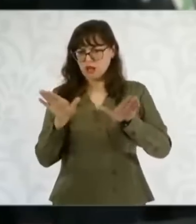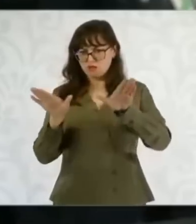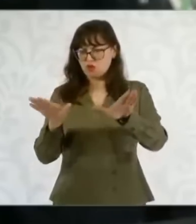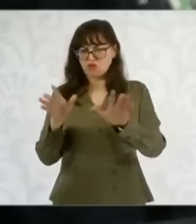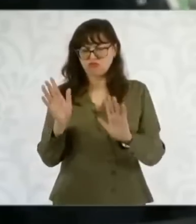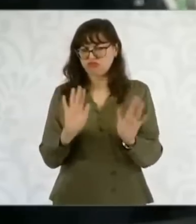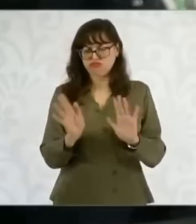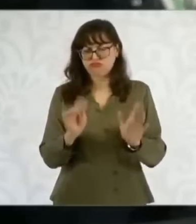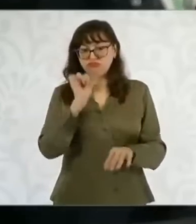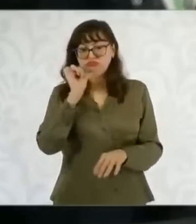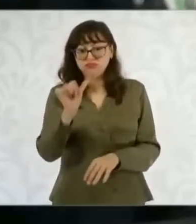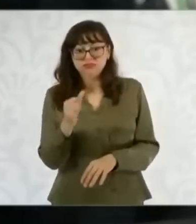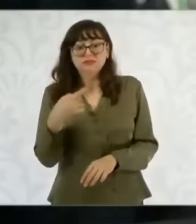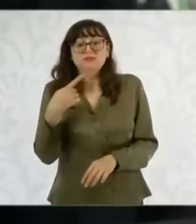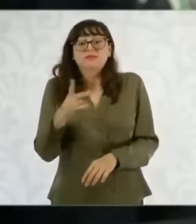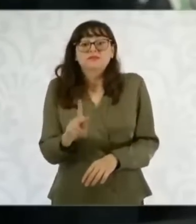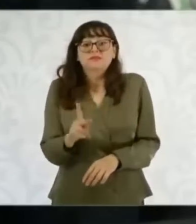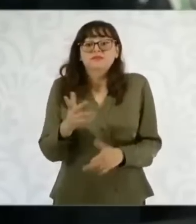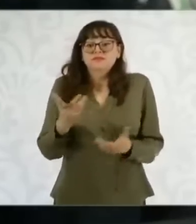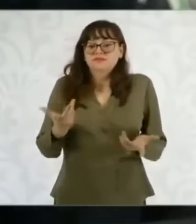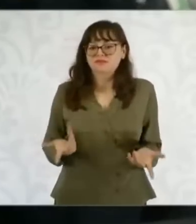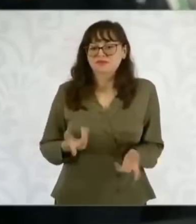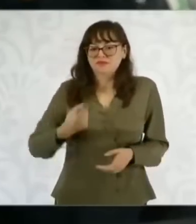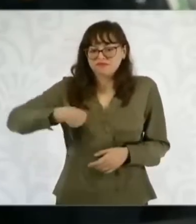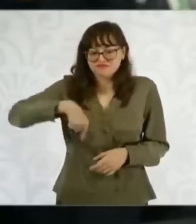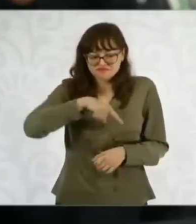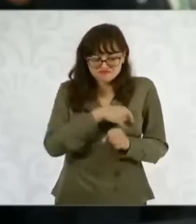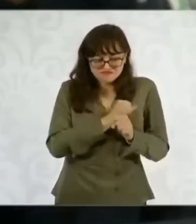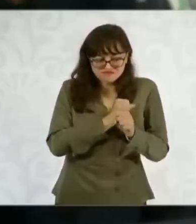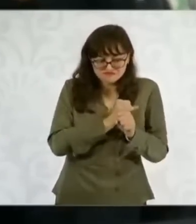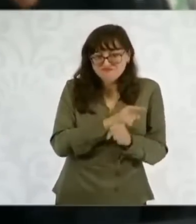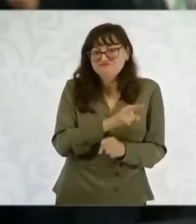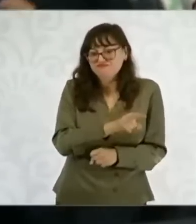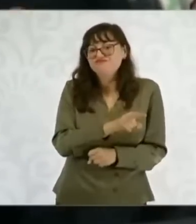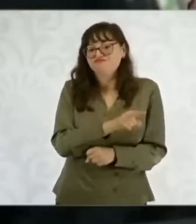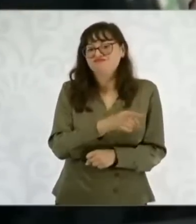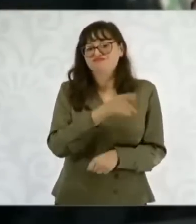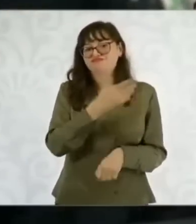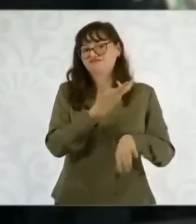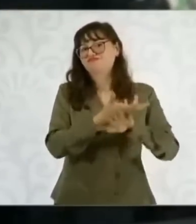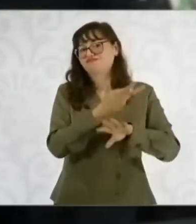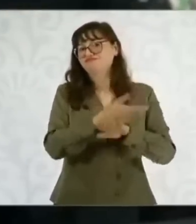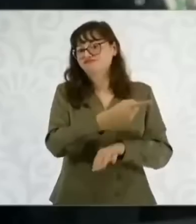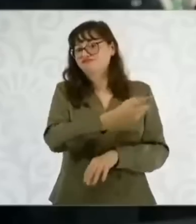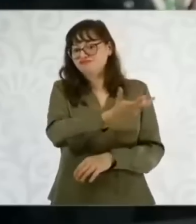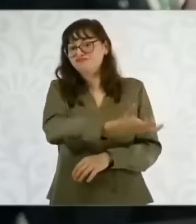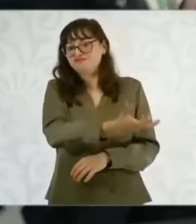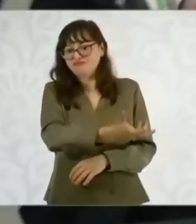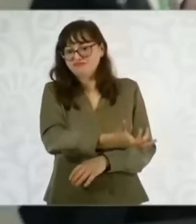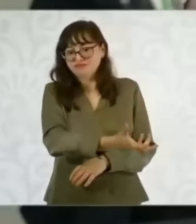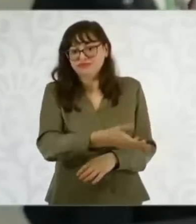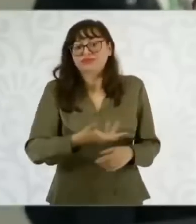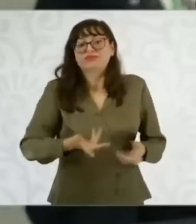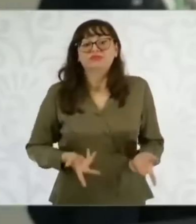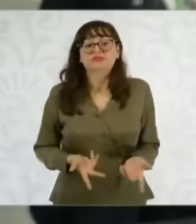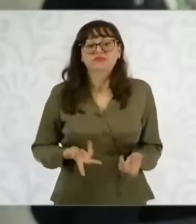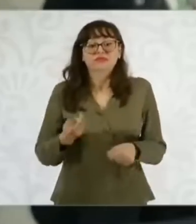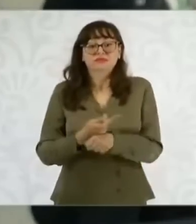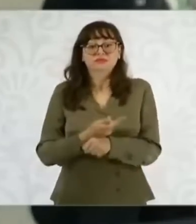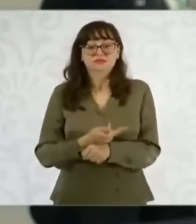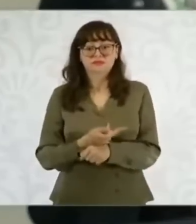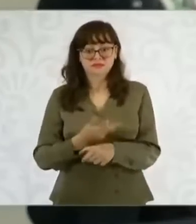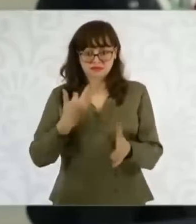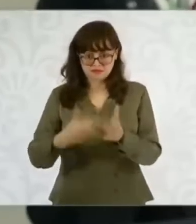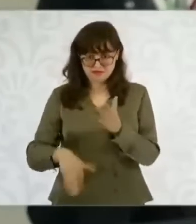esta oficina fue la que pudo proporcionar. Sabemos, bueno, lo que ustedes han dicho es que no les han dado toda esta información, que hemos podido